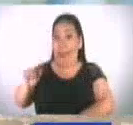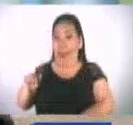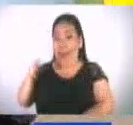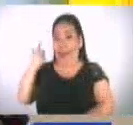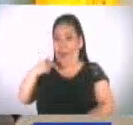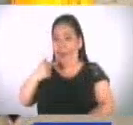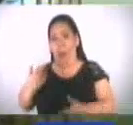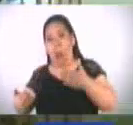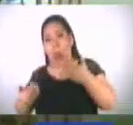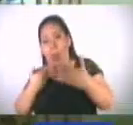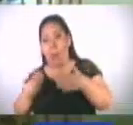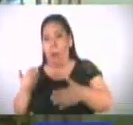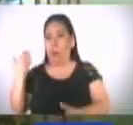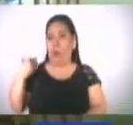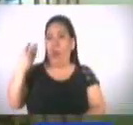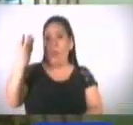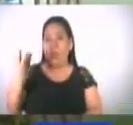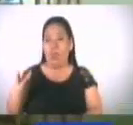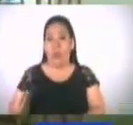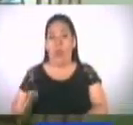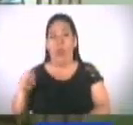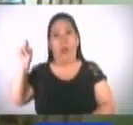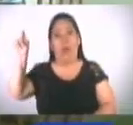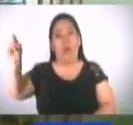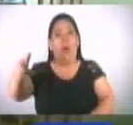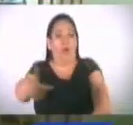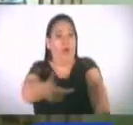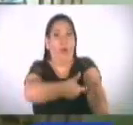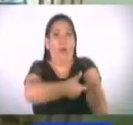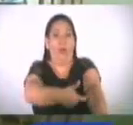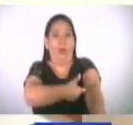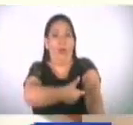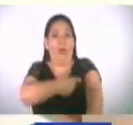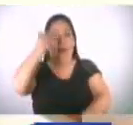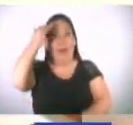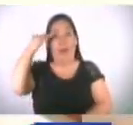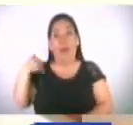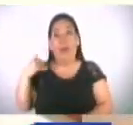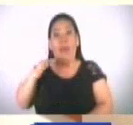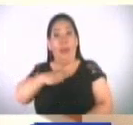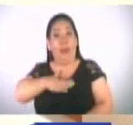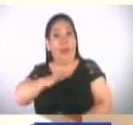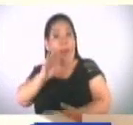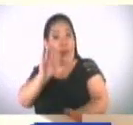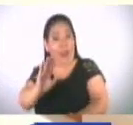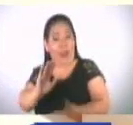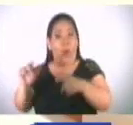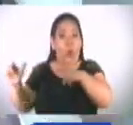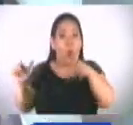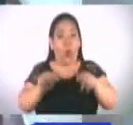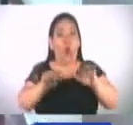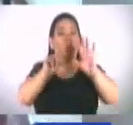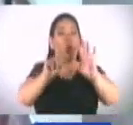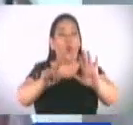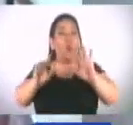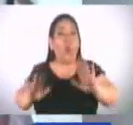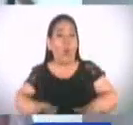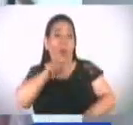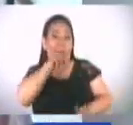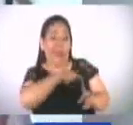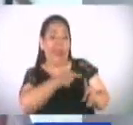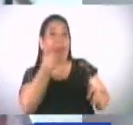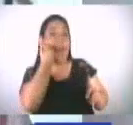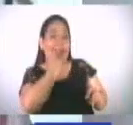unos días tiene ingresada en un hospital a su nieta de 6 años. Ella fue diagnosticada con la